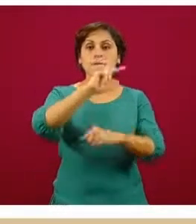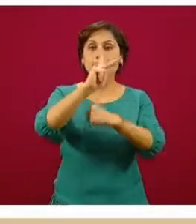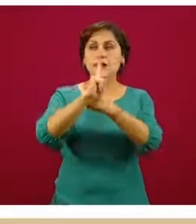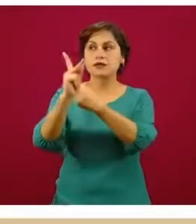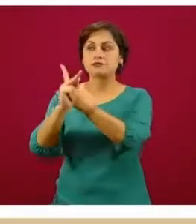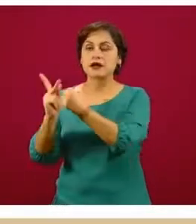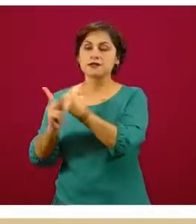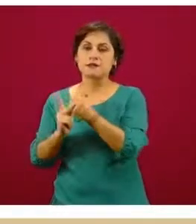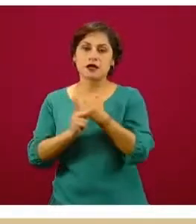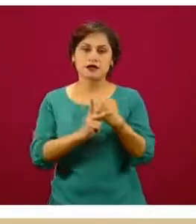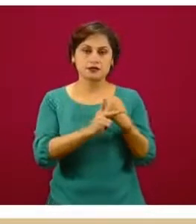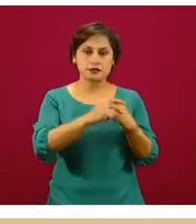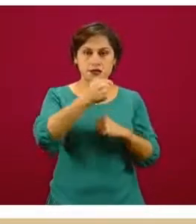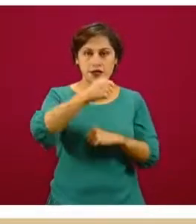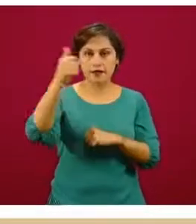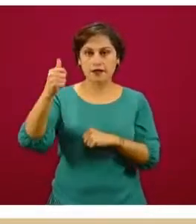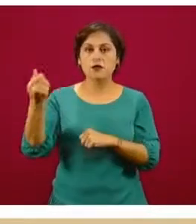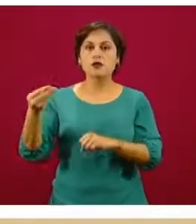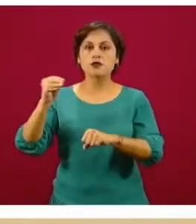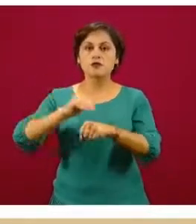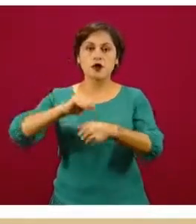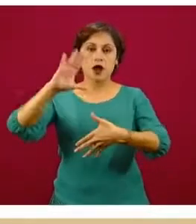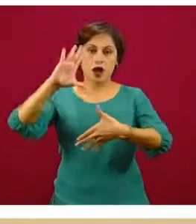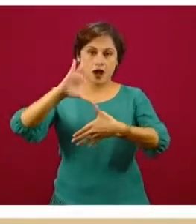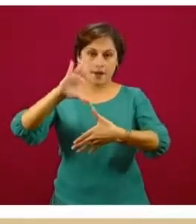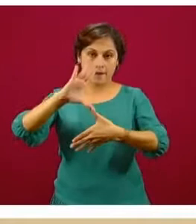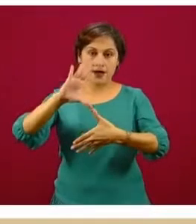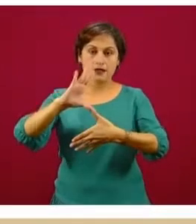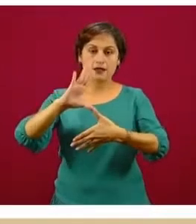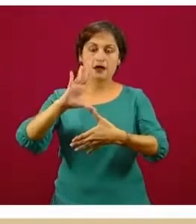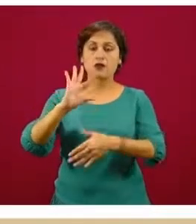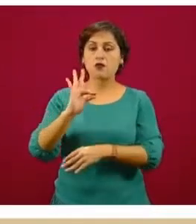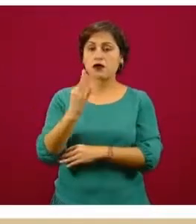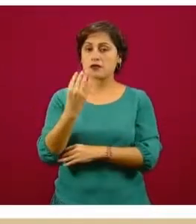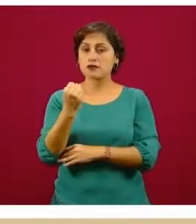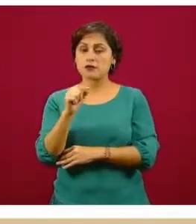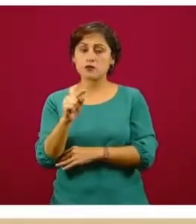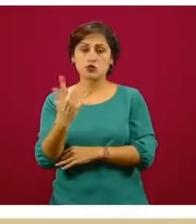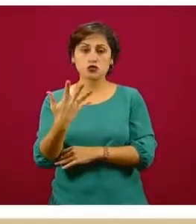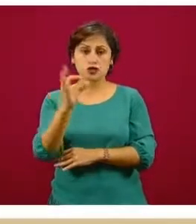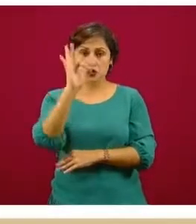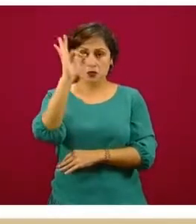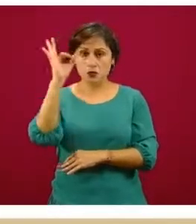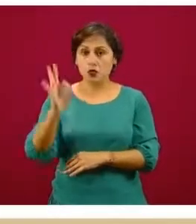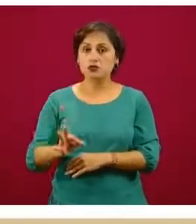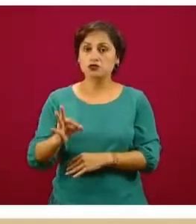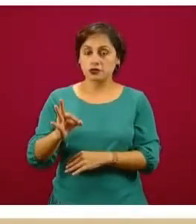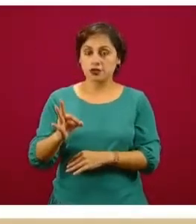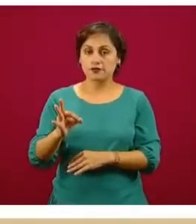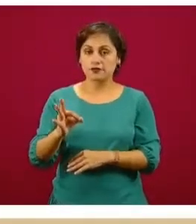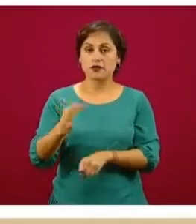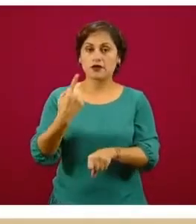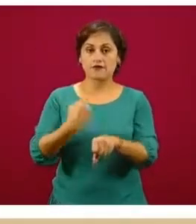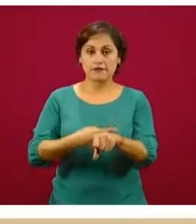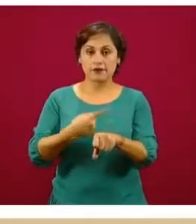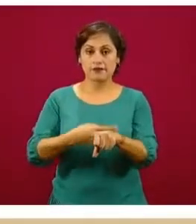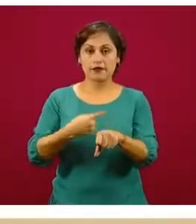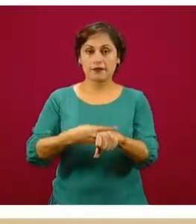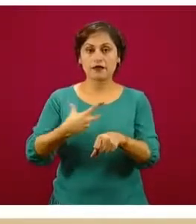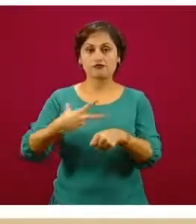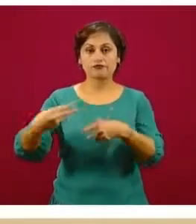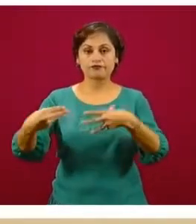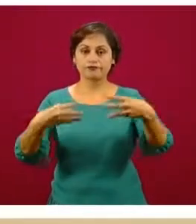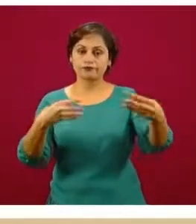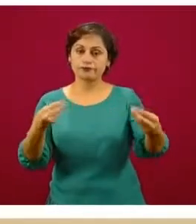y tenemos a la región de América con cerca del 49.5% de la actividad representada por